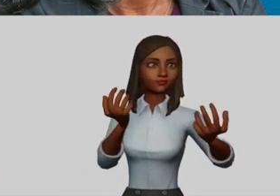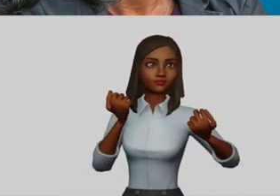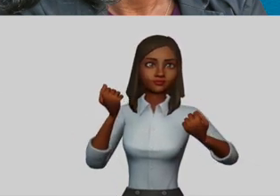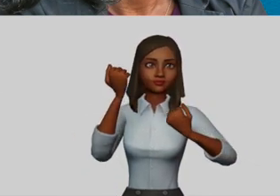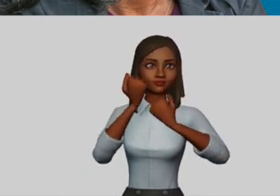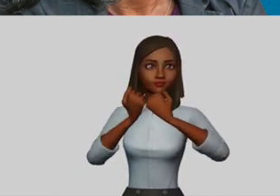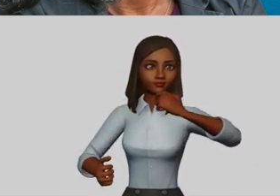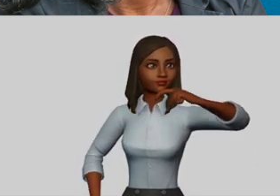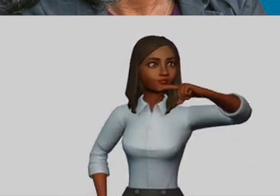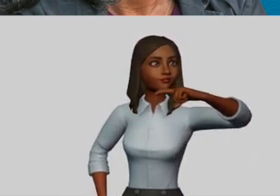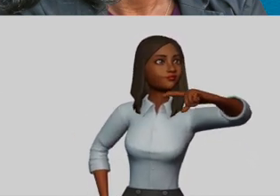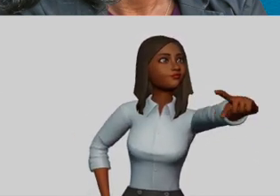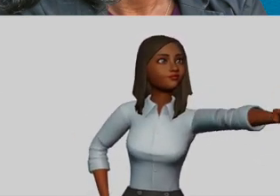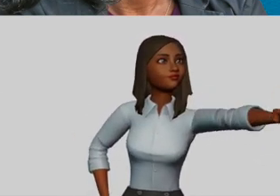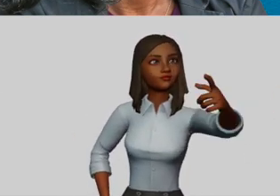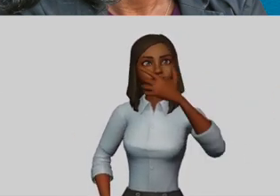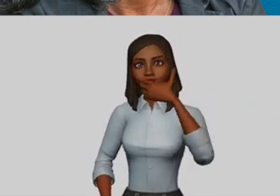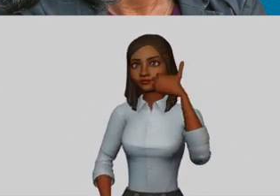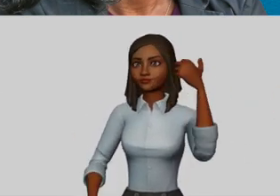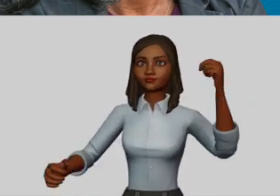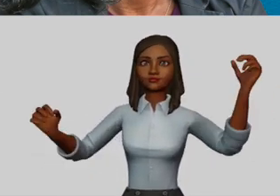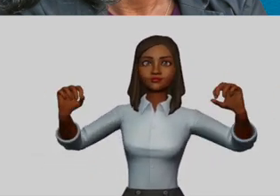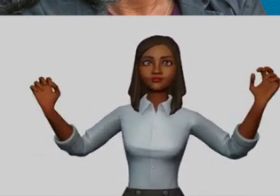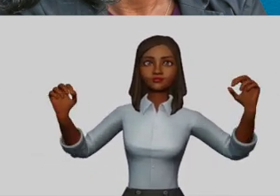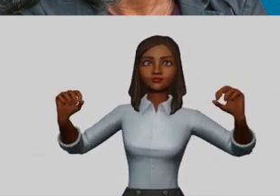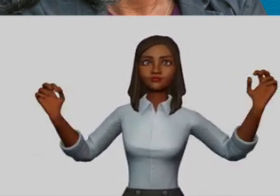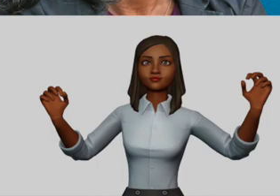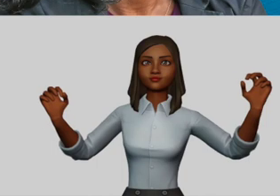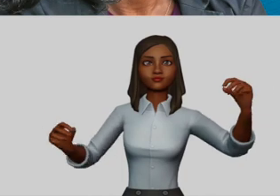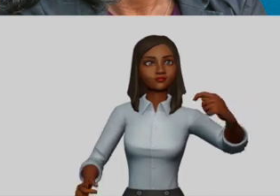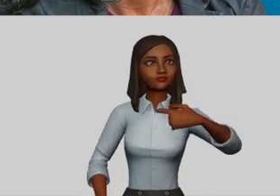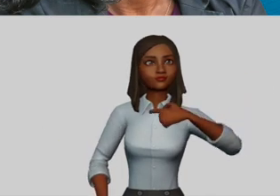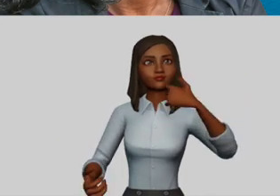esperando hasta que la comunidad oyente tenga